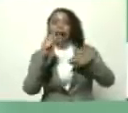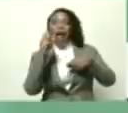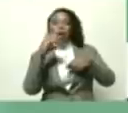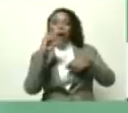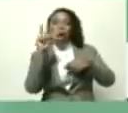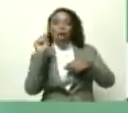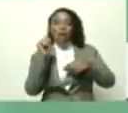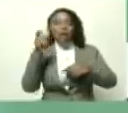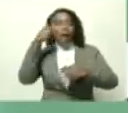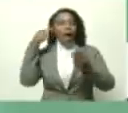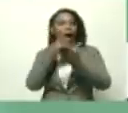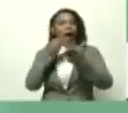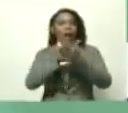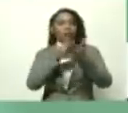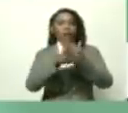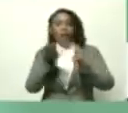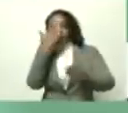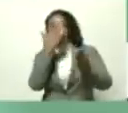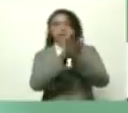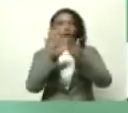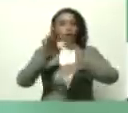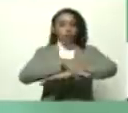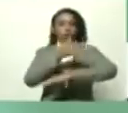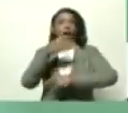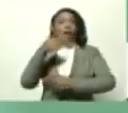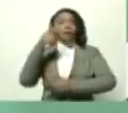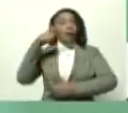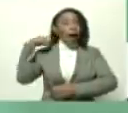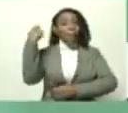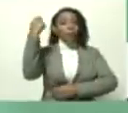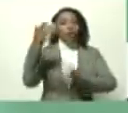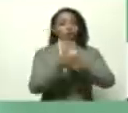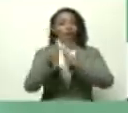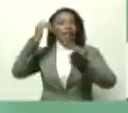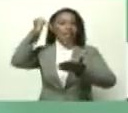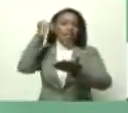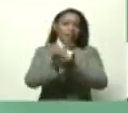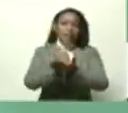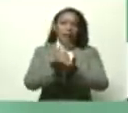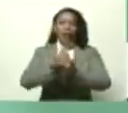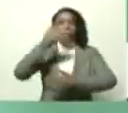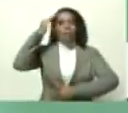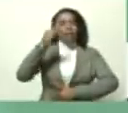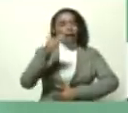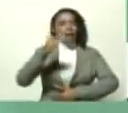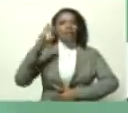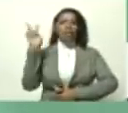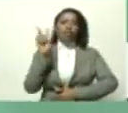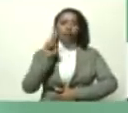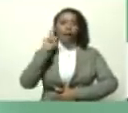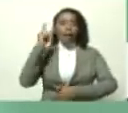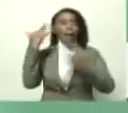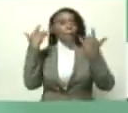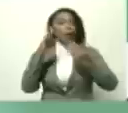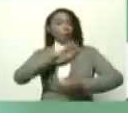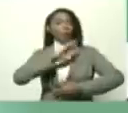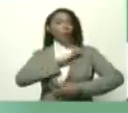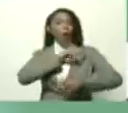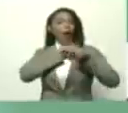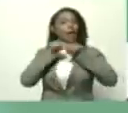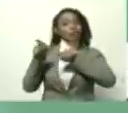pueblos fronterizos en el estado Apure, el asesinato de efectivos militares venezolanos en manos de